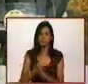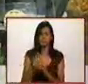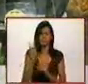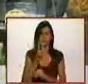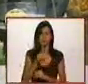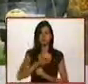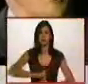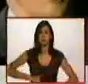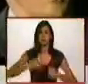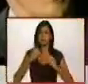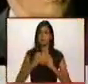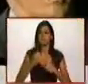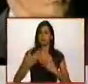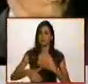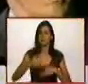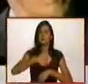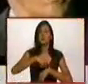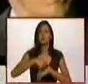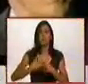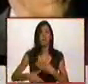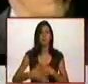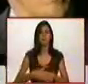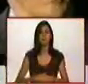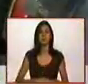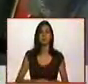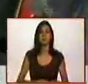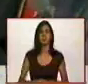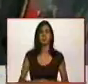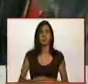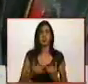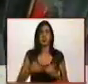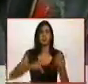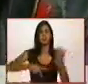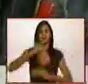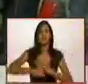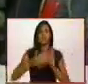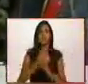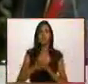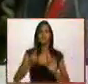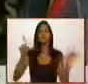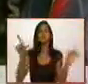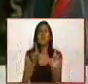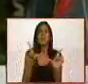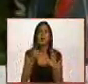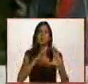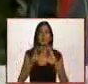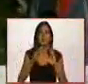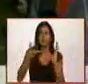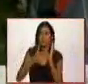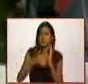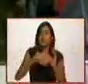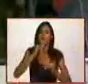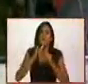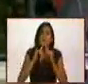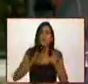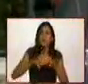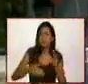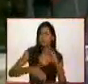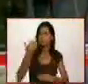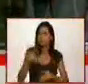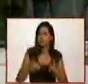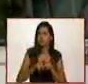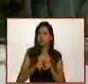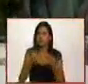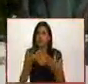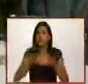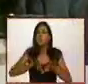se han intensificado en los últimos tiempos. Estos proyectos de telecomunicaciones, para desarrollar la informática,